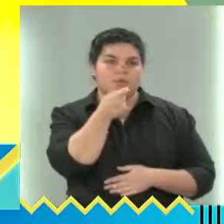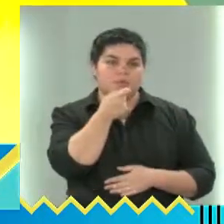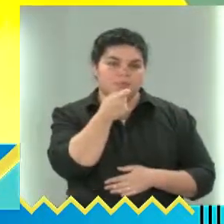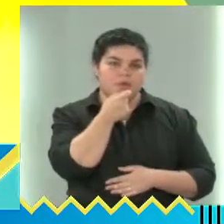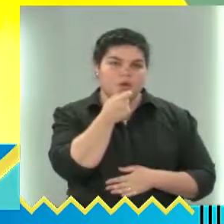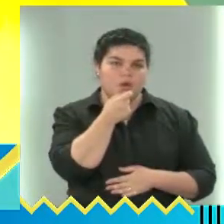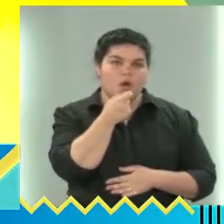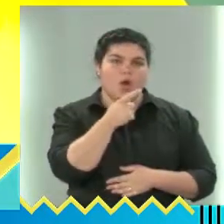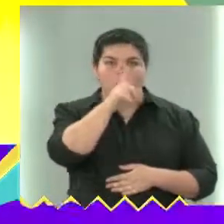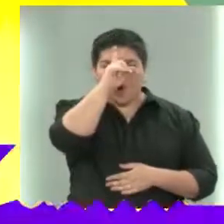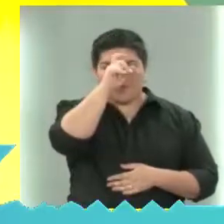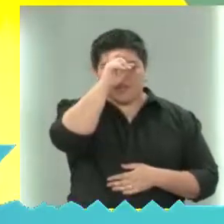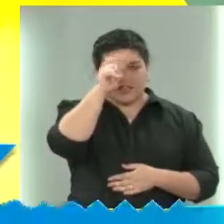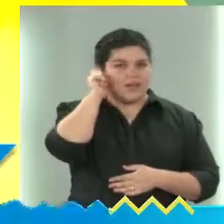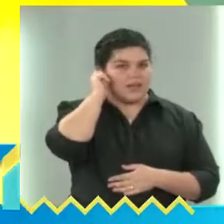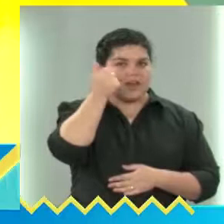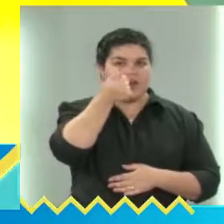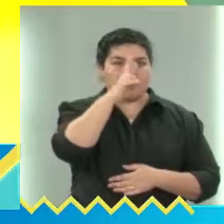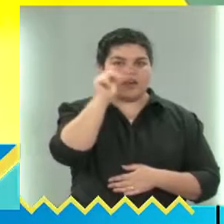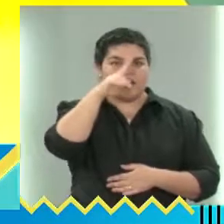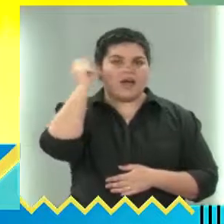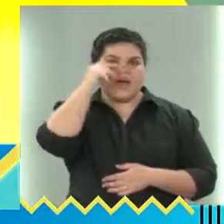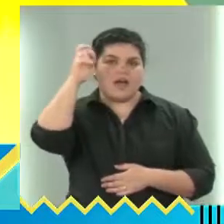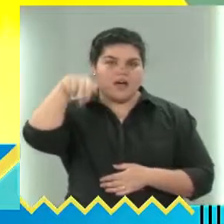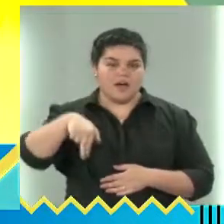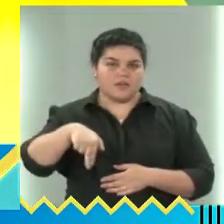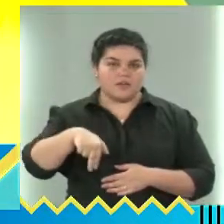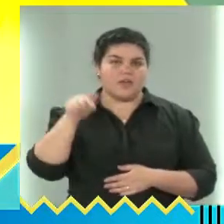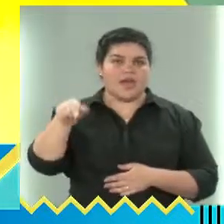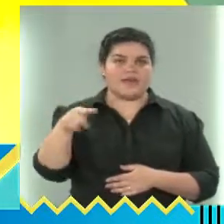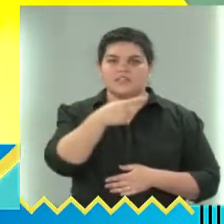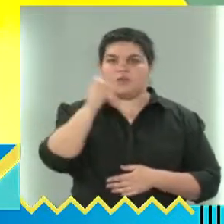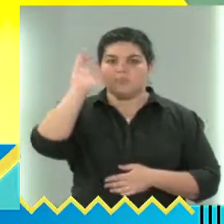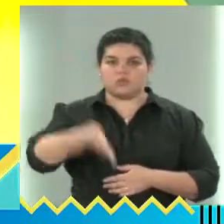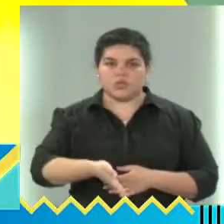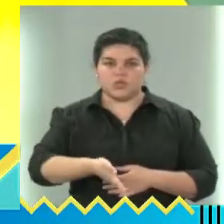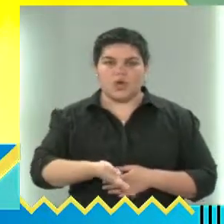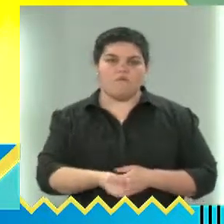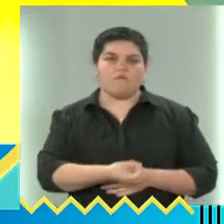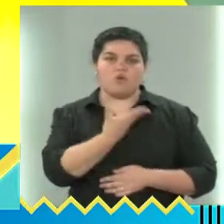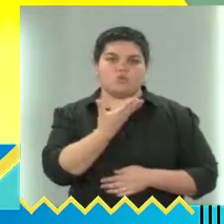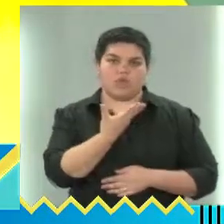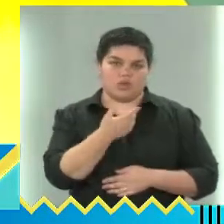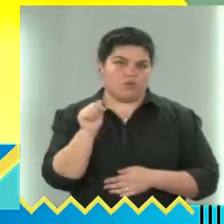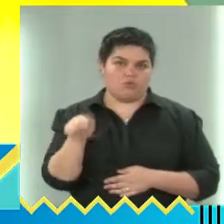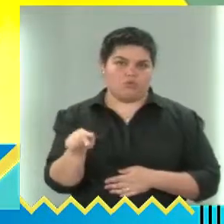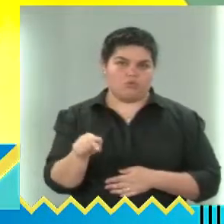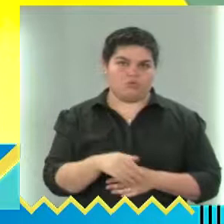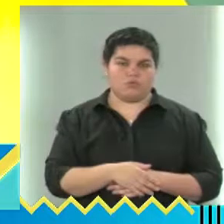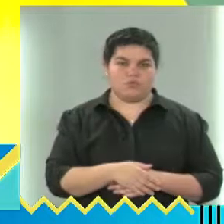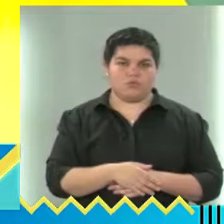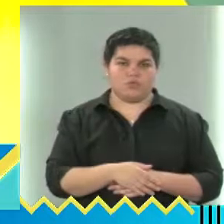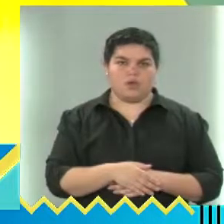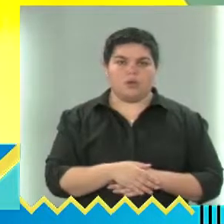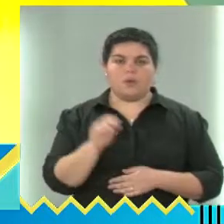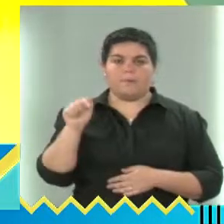Garrahan, que ellos se manejan el 100% con donantes voluntarios. El 100% son donantes voluntarios. Y vemos cuáles son los beneficios ahí,